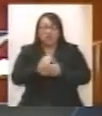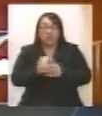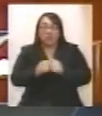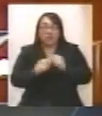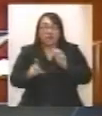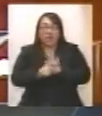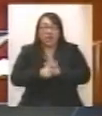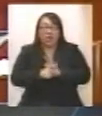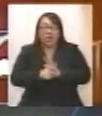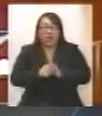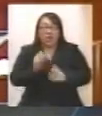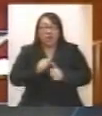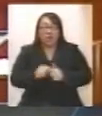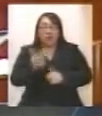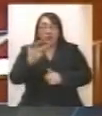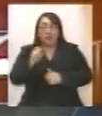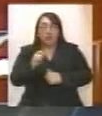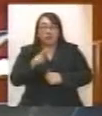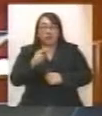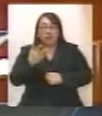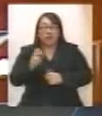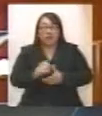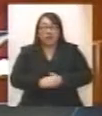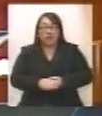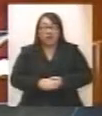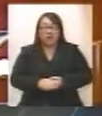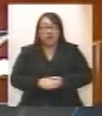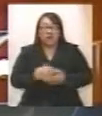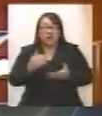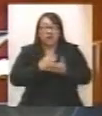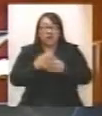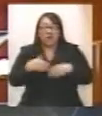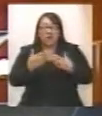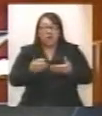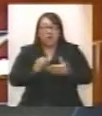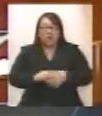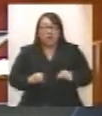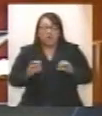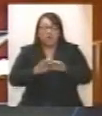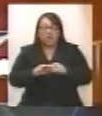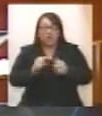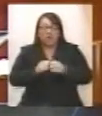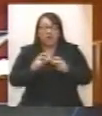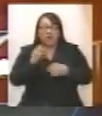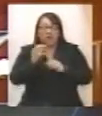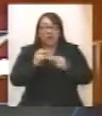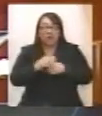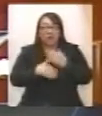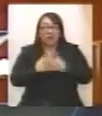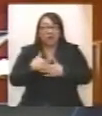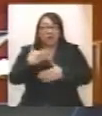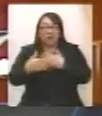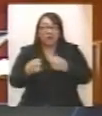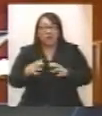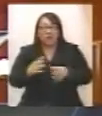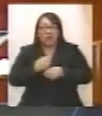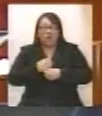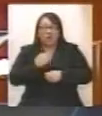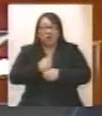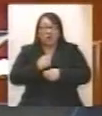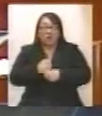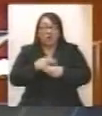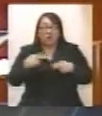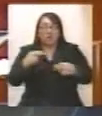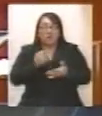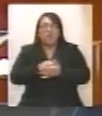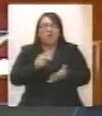ley número 30230, orientada a brindar mayor racionalidad económica a los procesos de toma de decisiones a